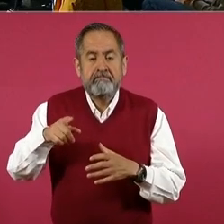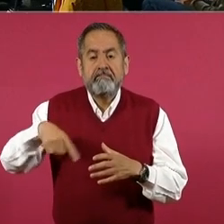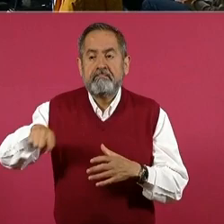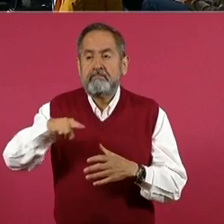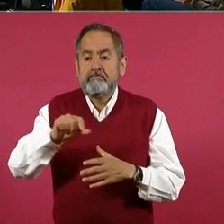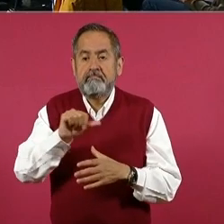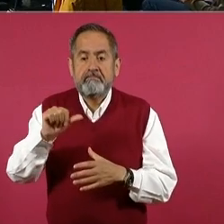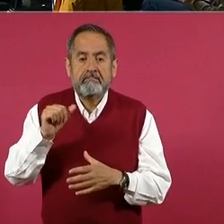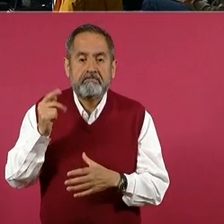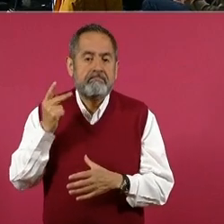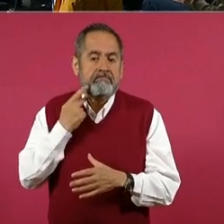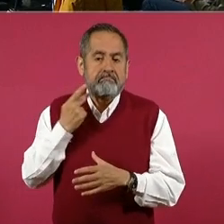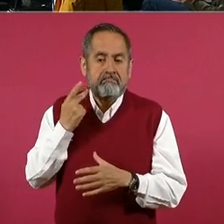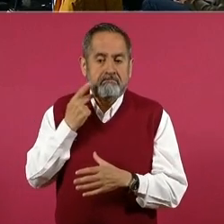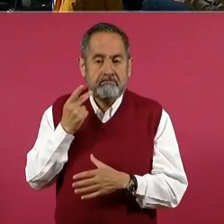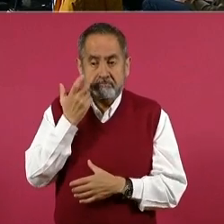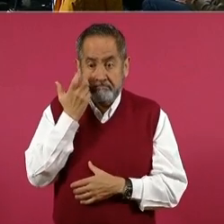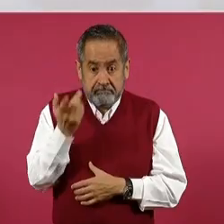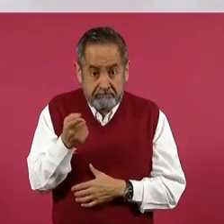el oficio de la política,